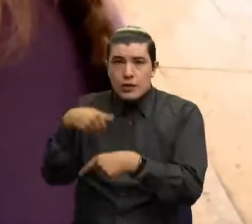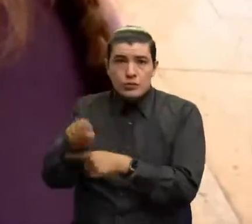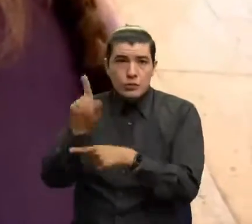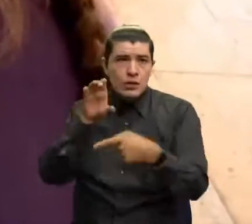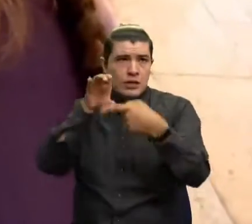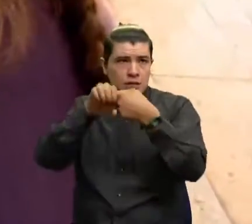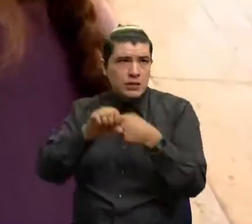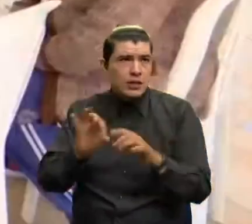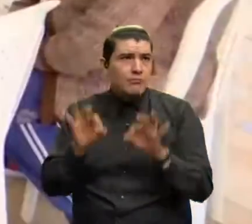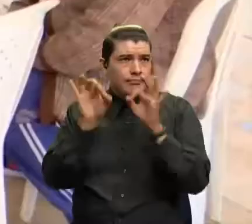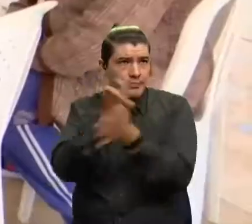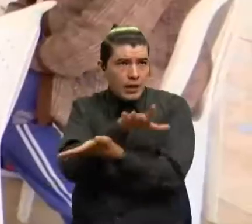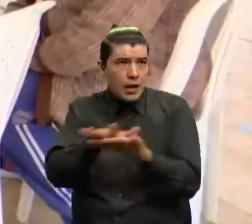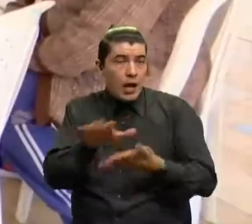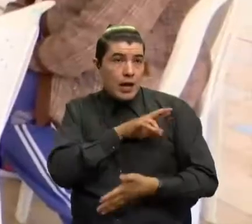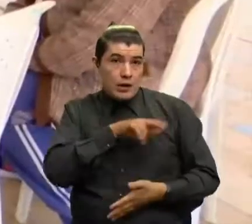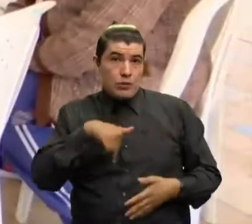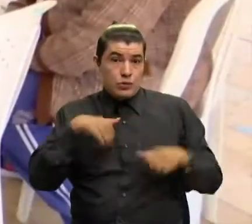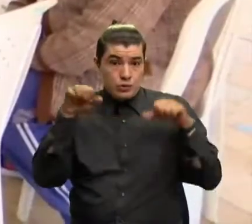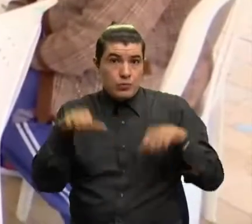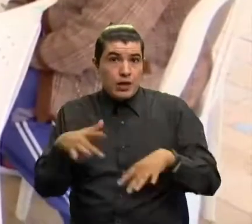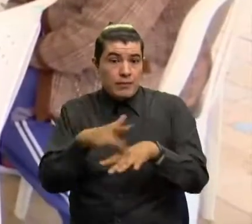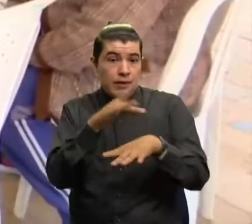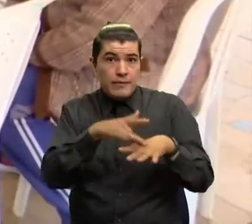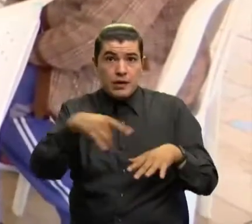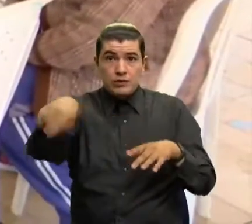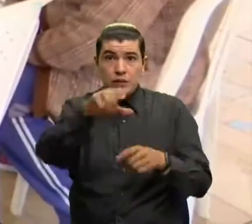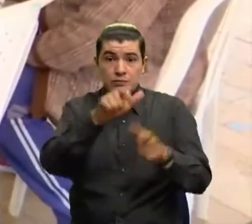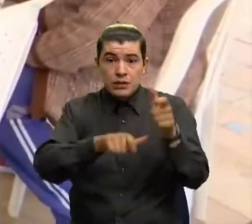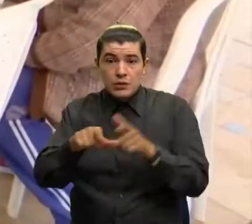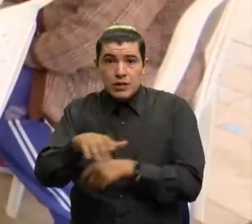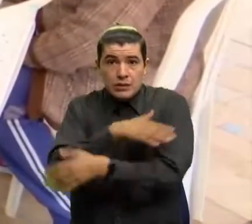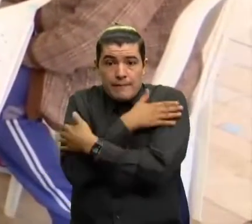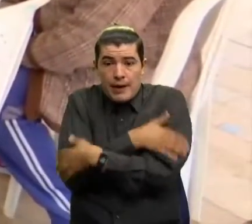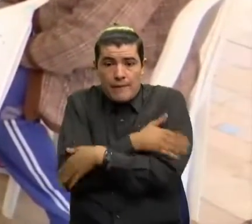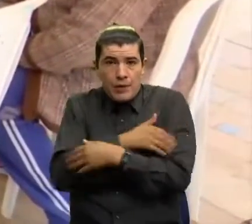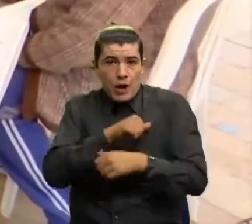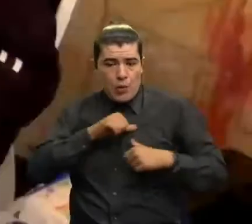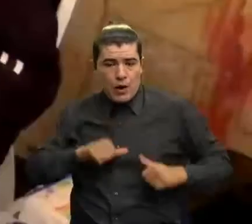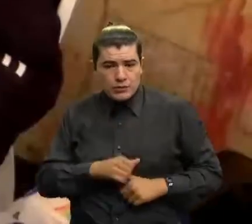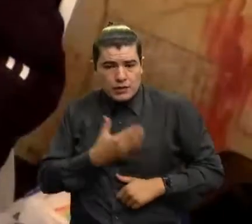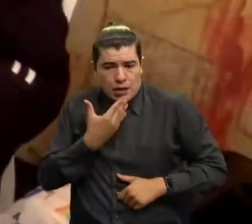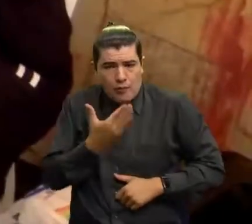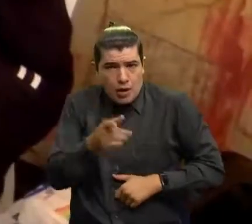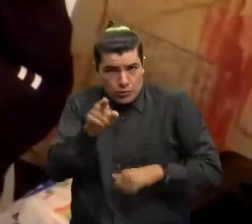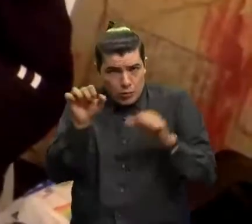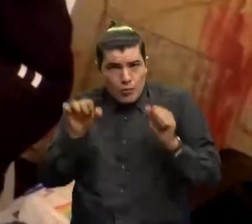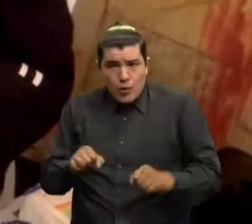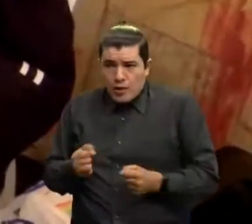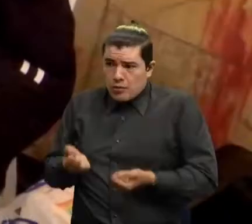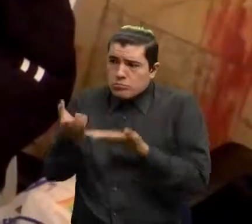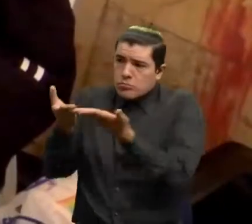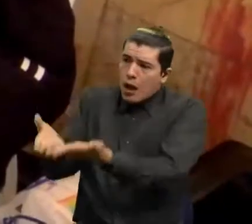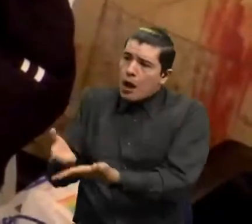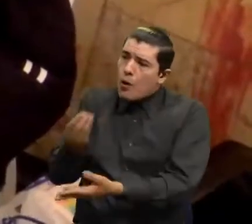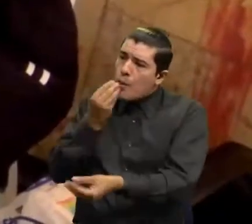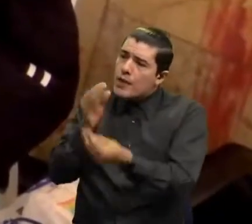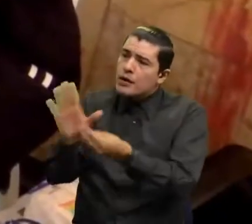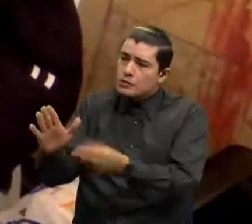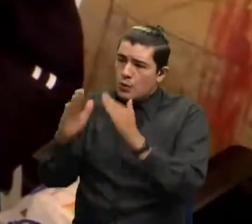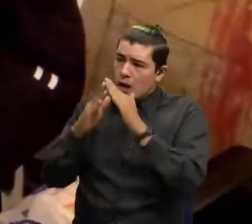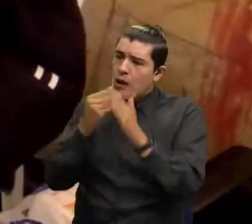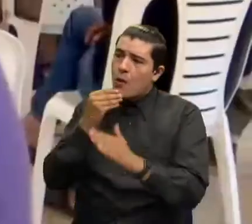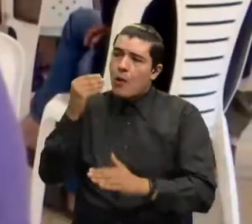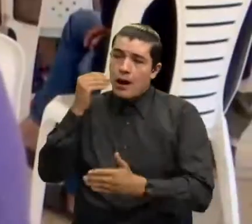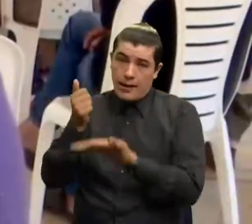gratis, pero también nosotros podemos incentivar el buen corazón de los pamploneses y podemos donar hacia el asilo San José. Y pues me